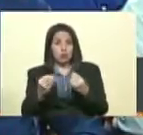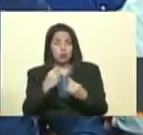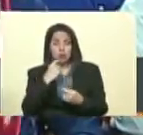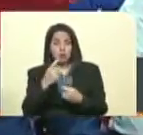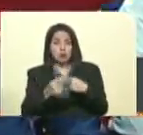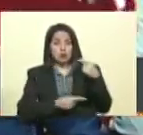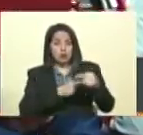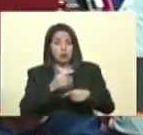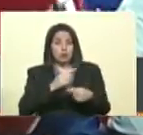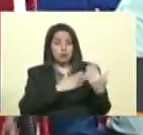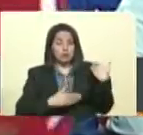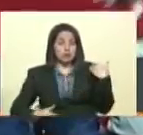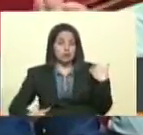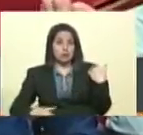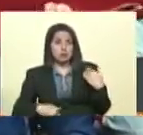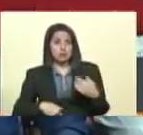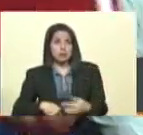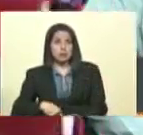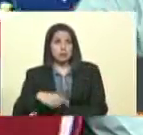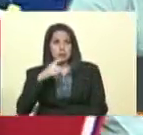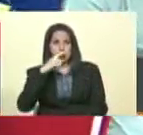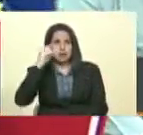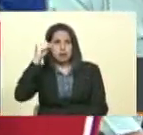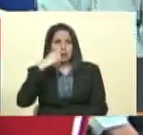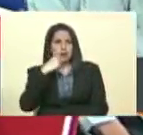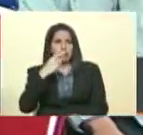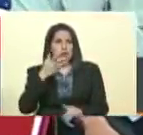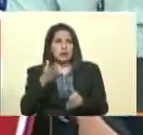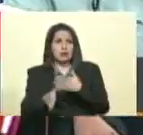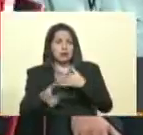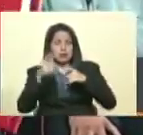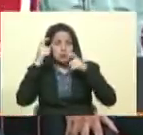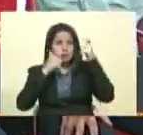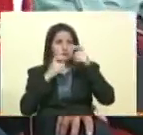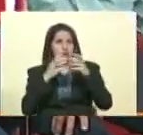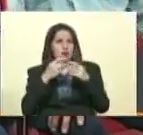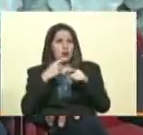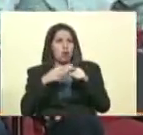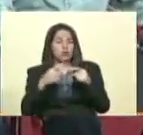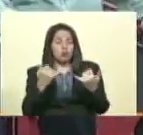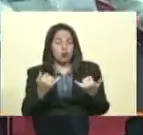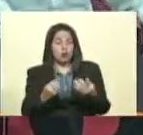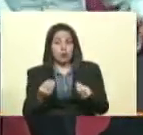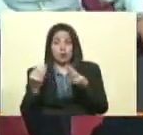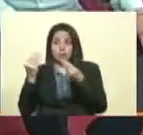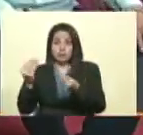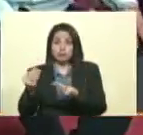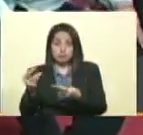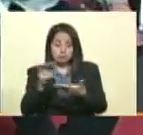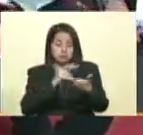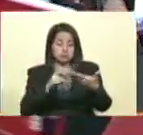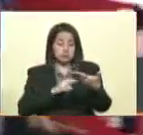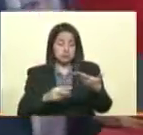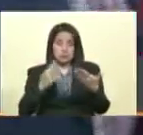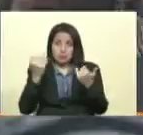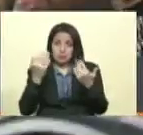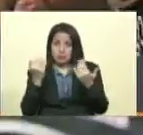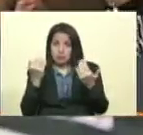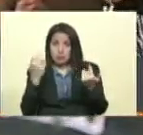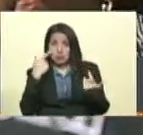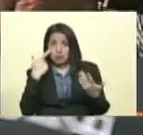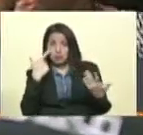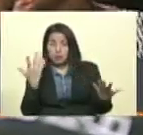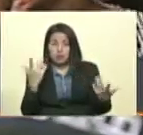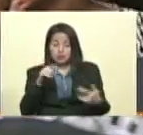Chávez Frías. Por eso, presidente, hoy le hacemos entrega de este proyecto para su consideración, presidente, con permiso. Venga para acá, pues, para ver si lo